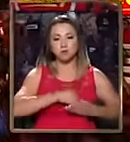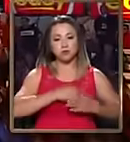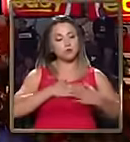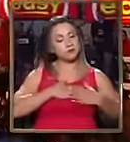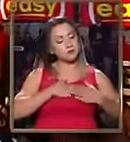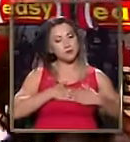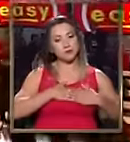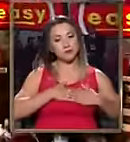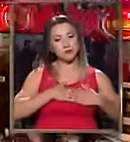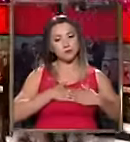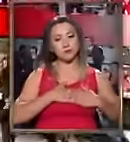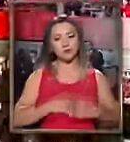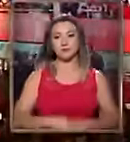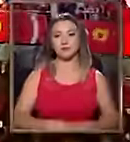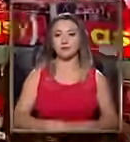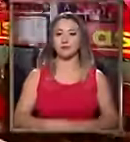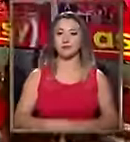del alma.